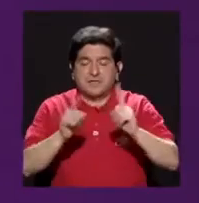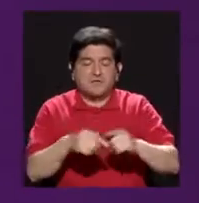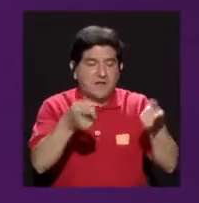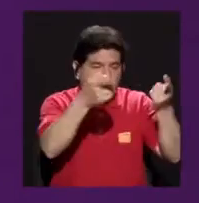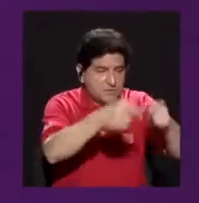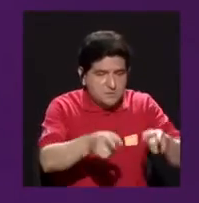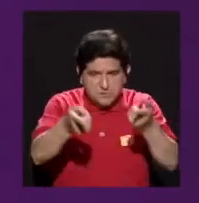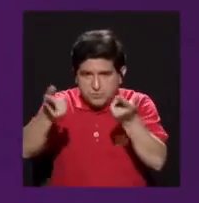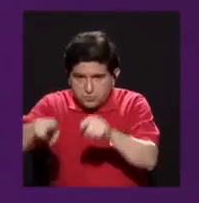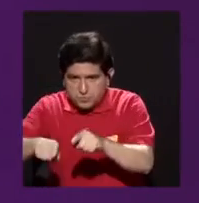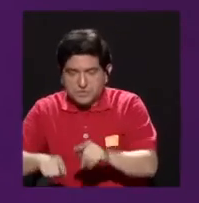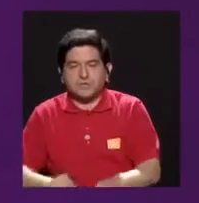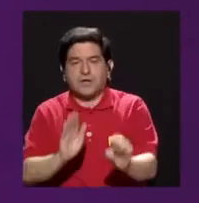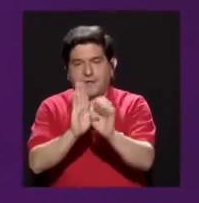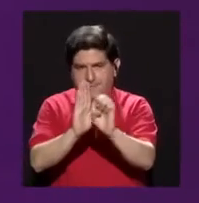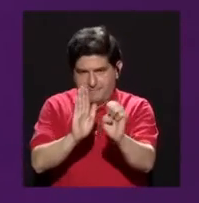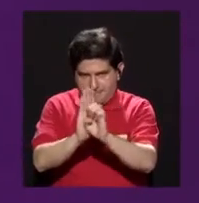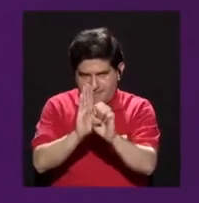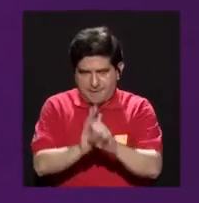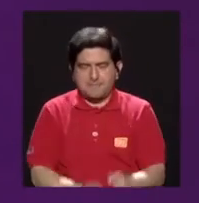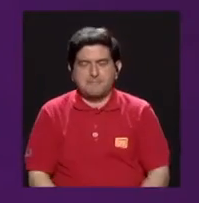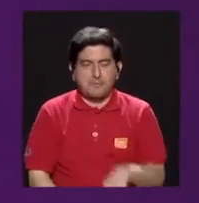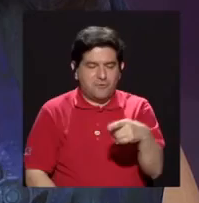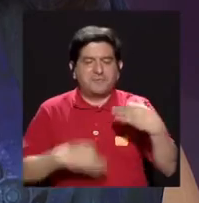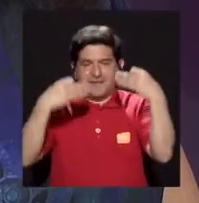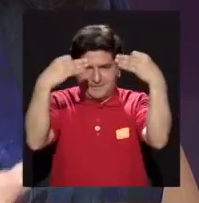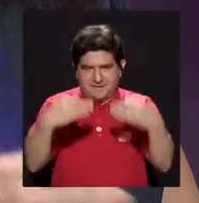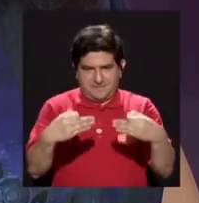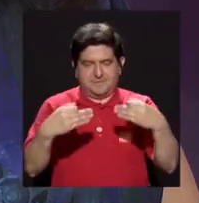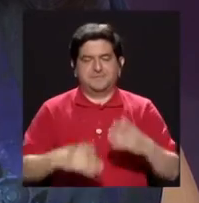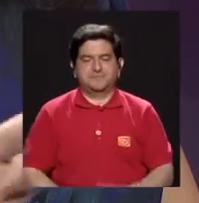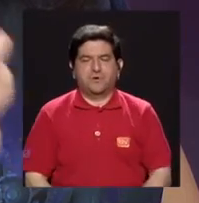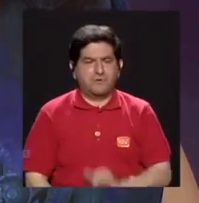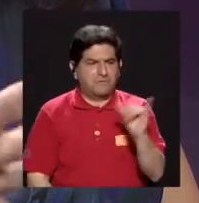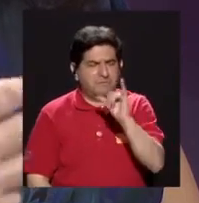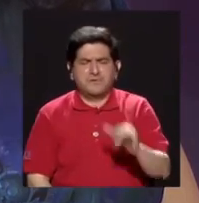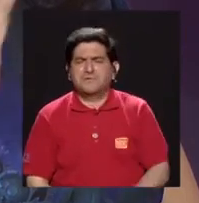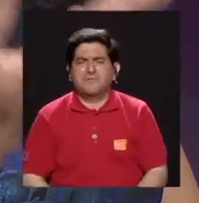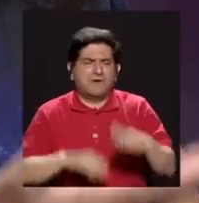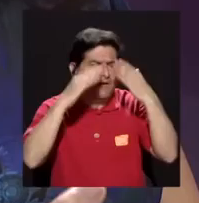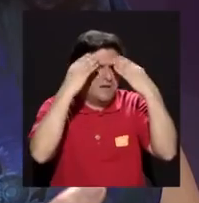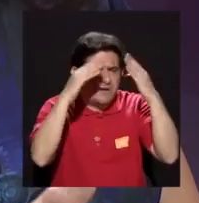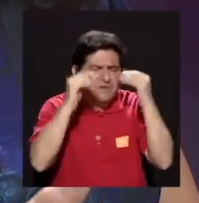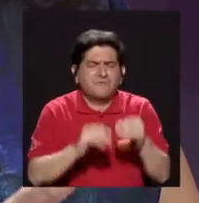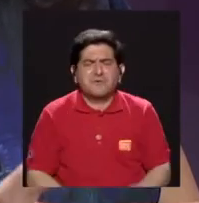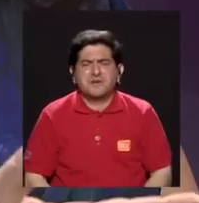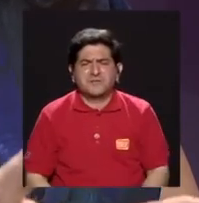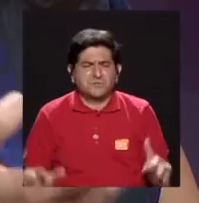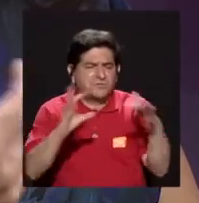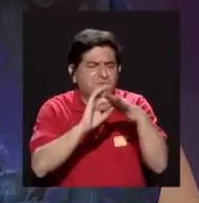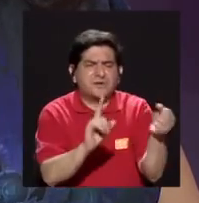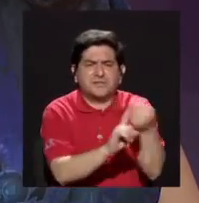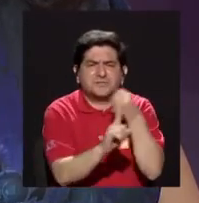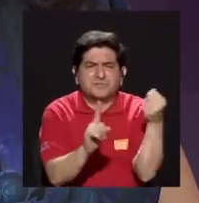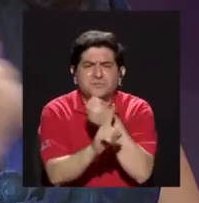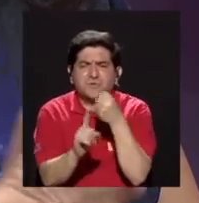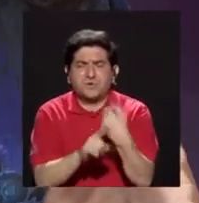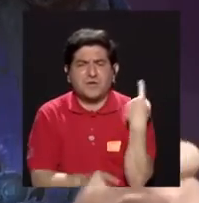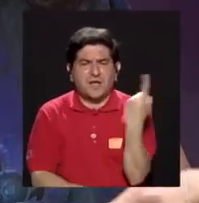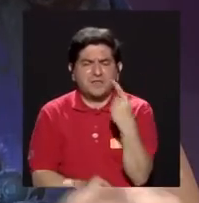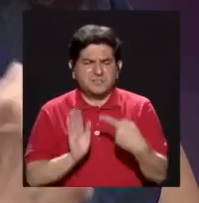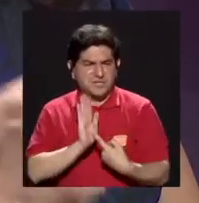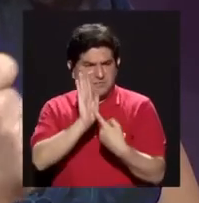hechos, como en este caso, ¿verdad? El de la directriz, la forma en la que se informa y reporta sobre la violencia, ¿verdad? Por ejemplo, siempre